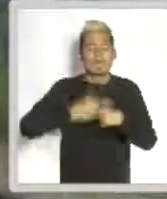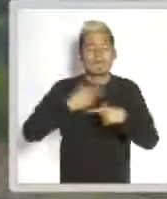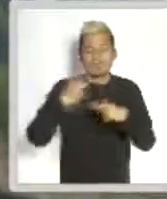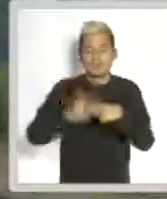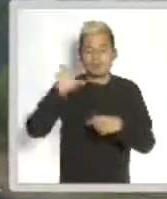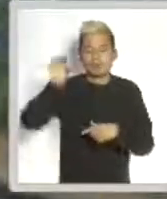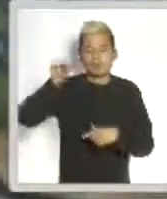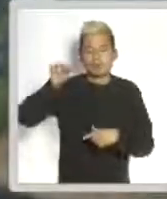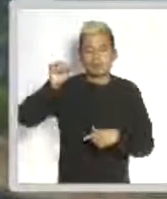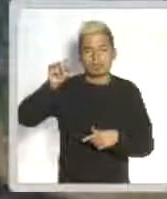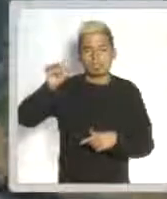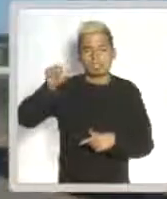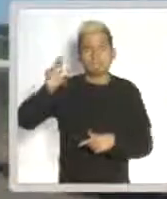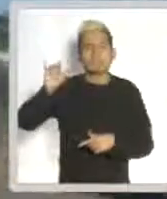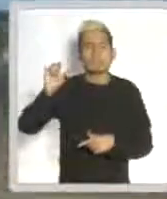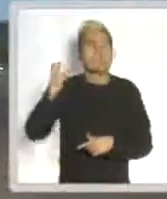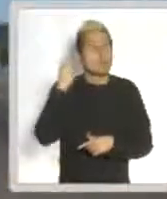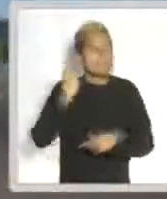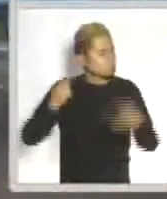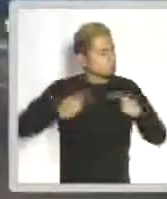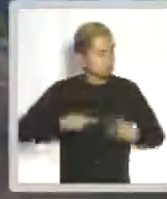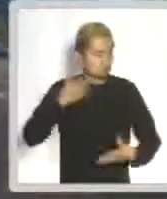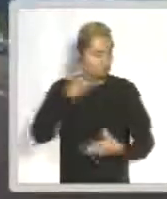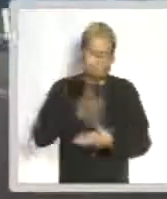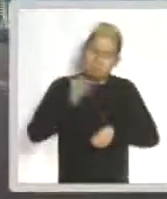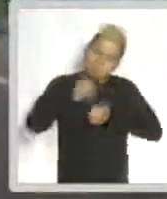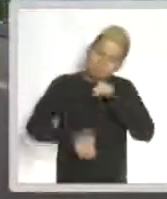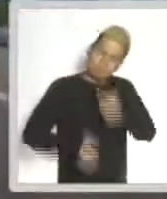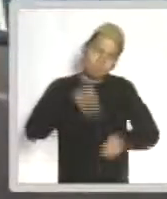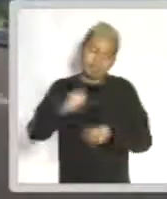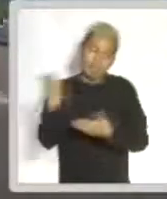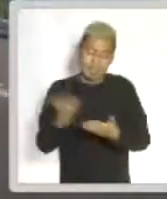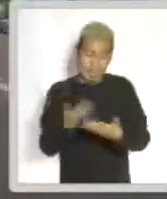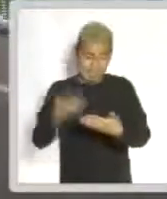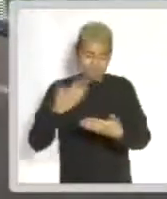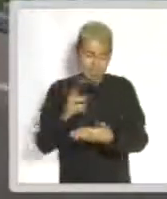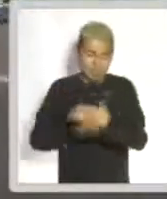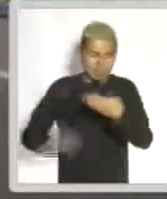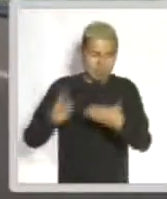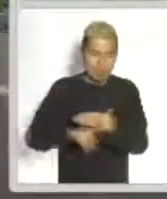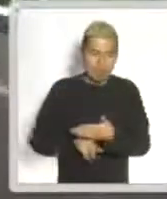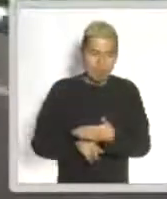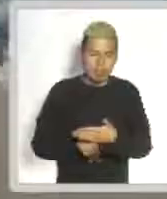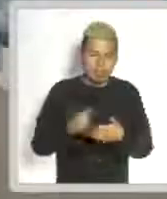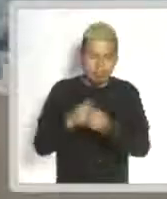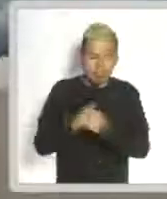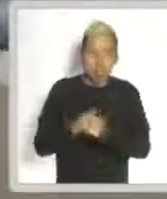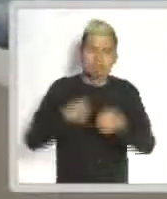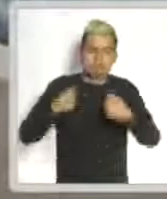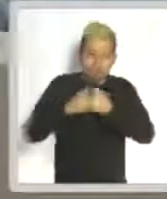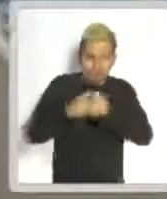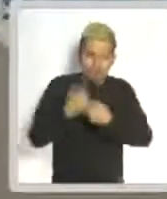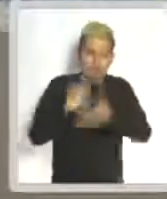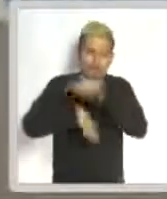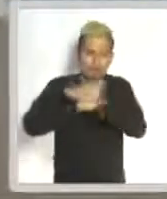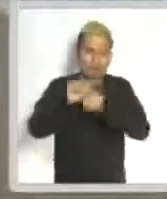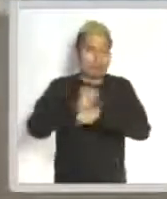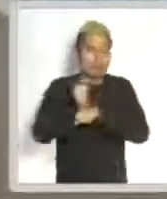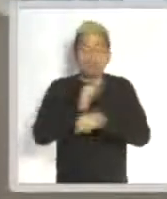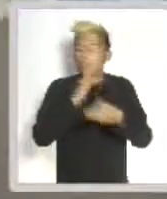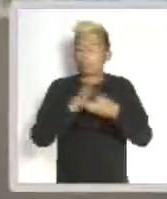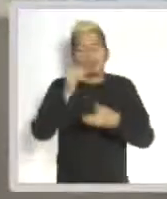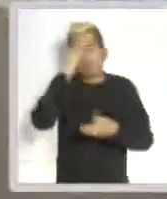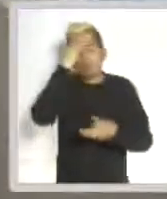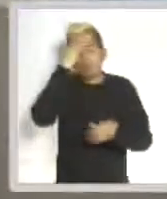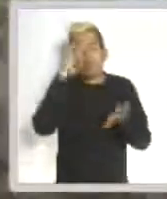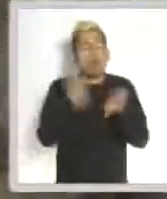al precio la persona iba a bordo de una bicicleta y al llegar al kilómetro antes mencionado fue impactado por un vehículo del cual hasta el momento se desconoce tanto